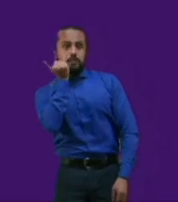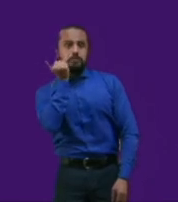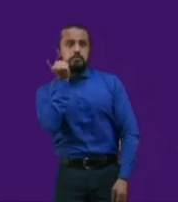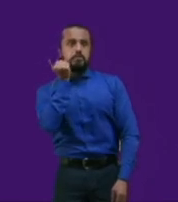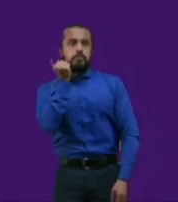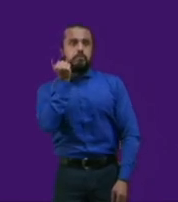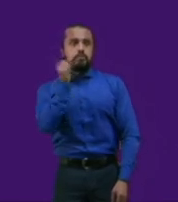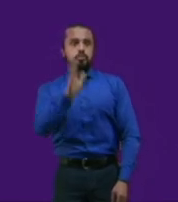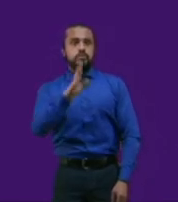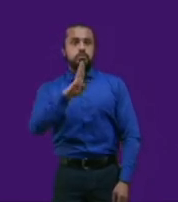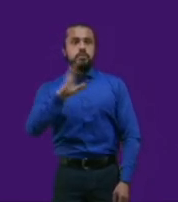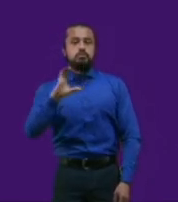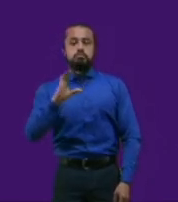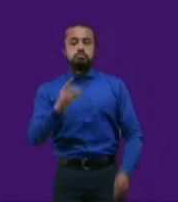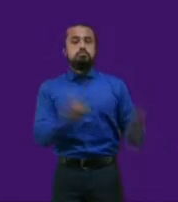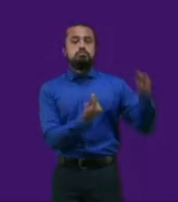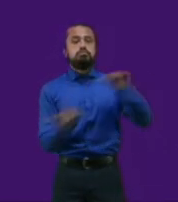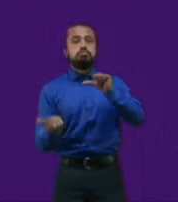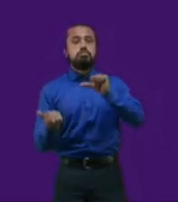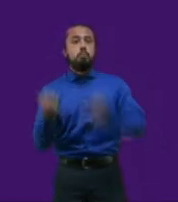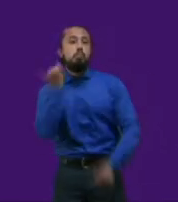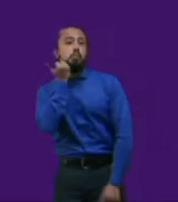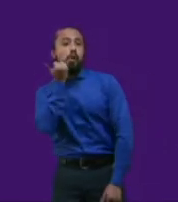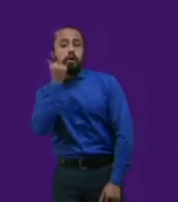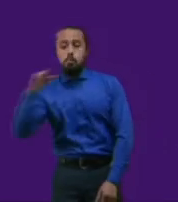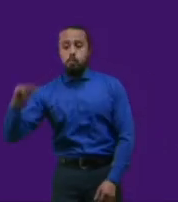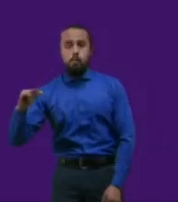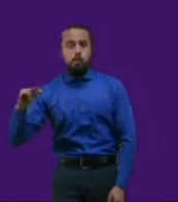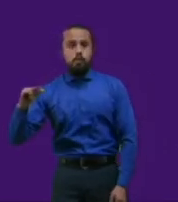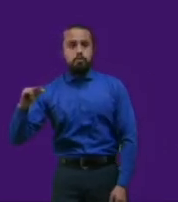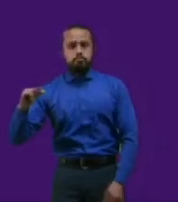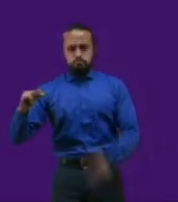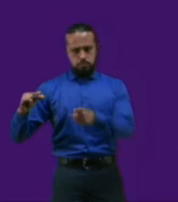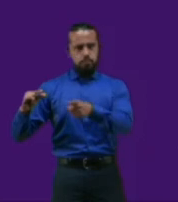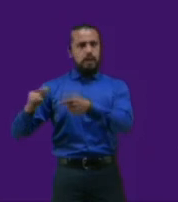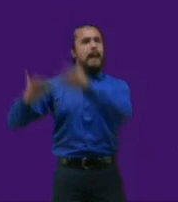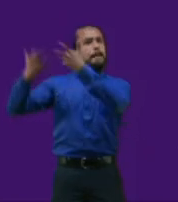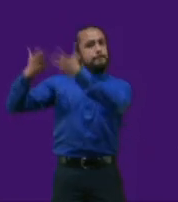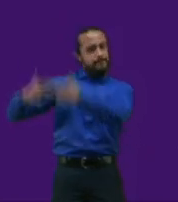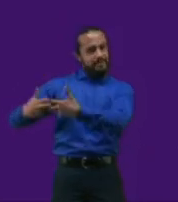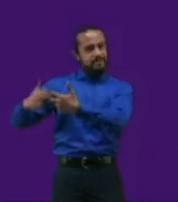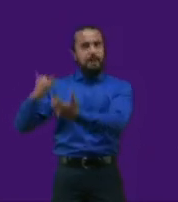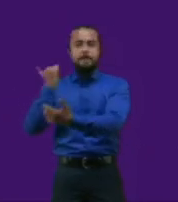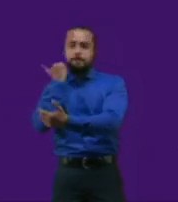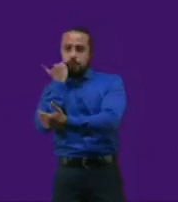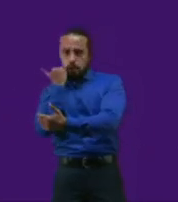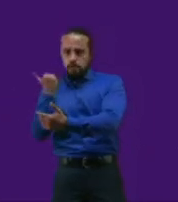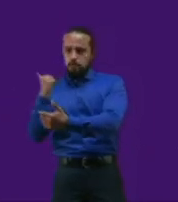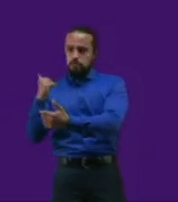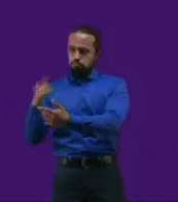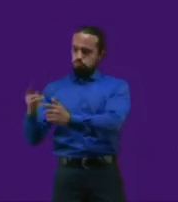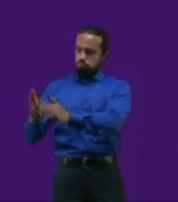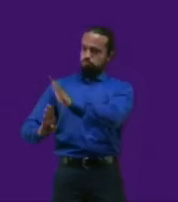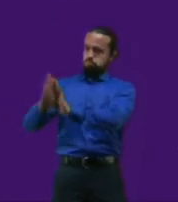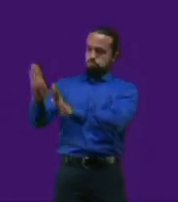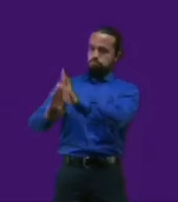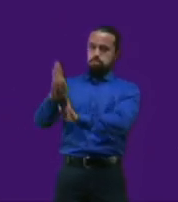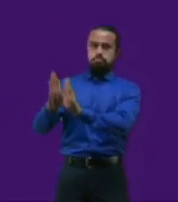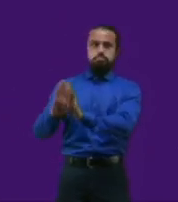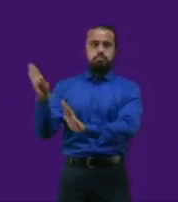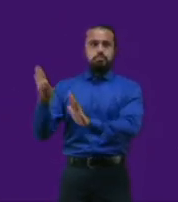VC va a las mujeres, a pesar de que se ha probado que muchas veces son las empresas de mujeres las que son las más rentables. Entonces, digamos